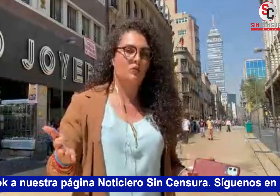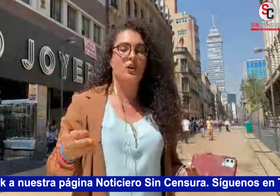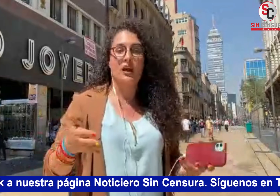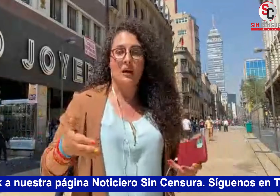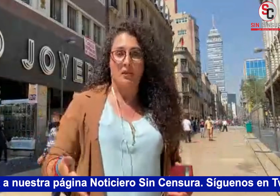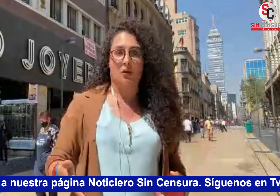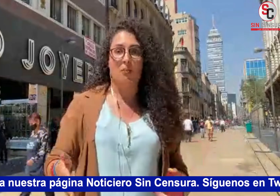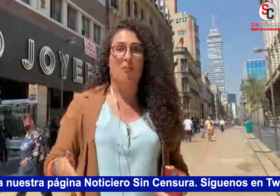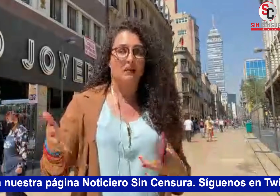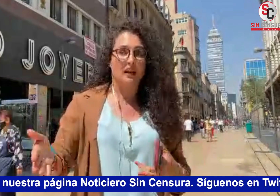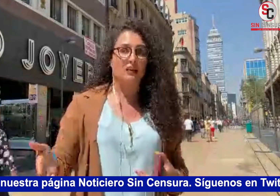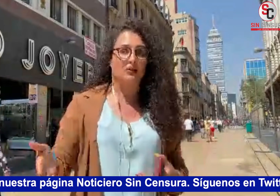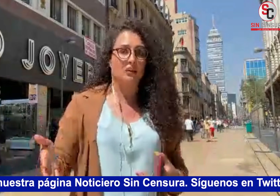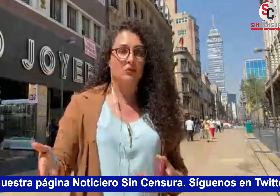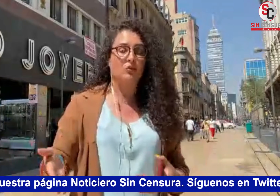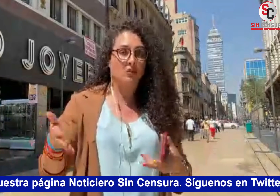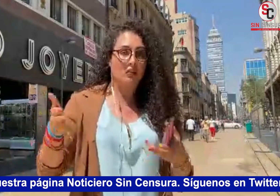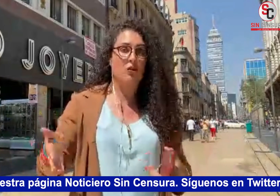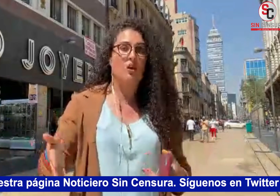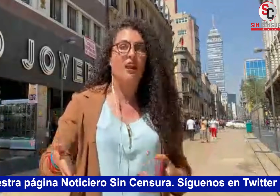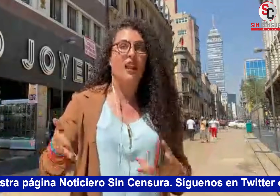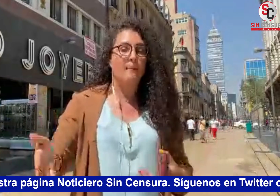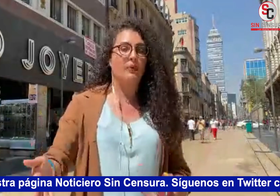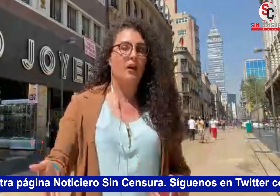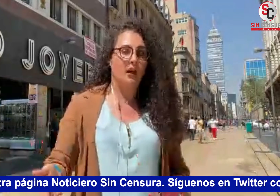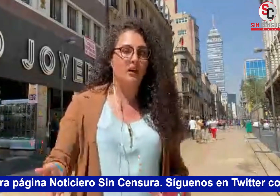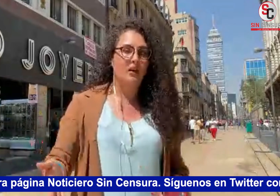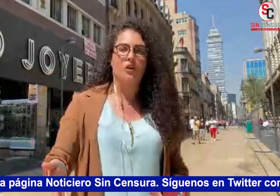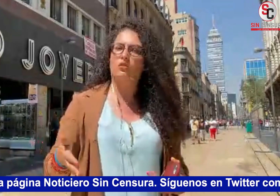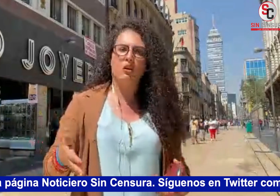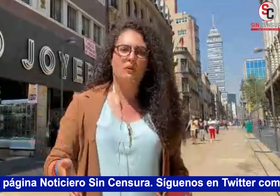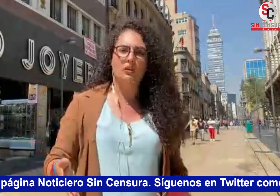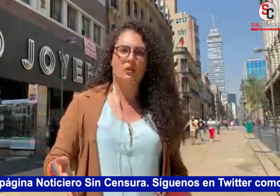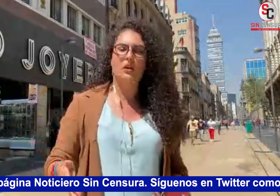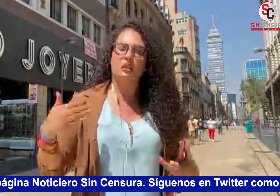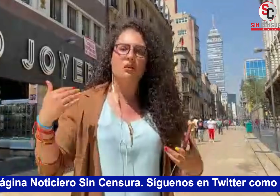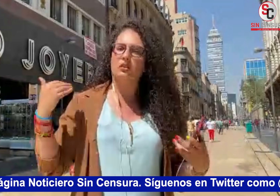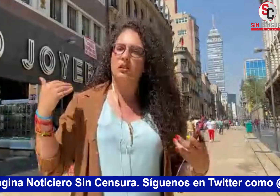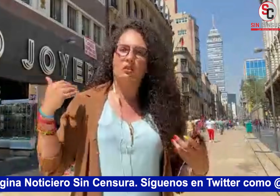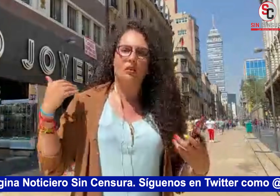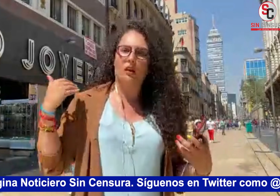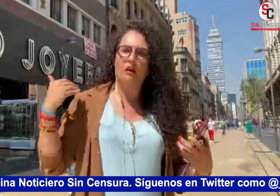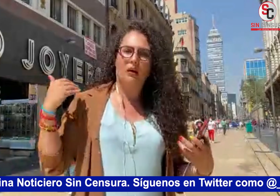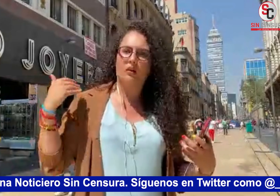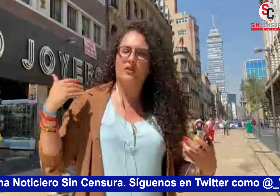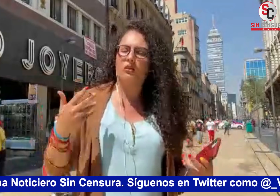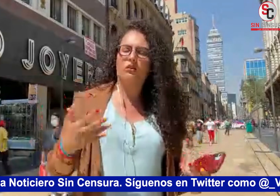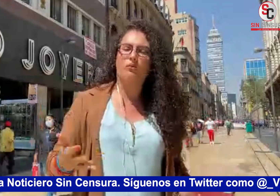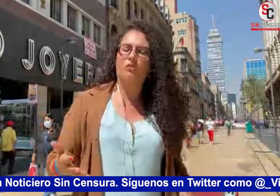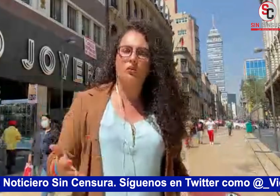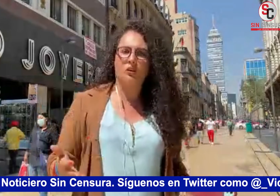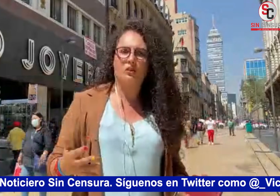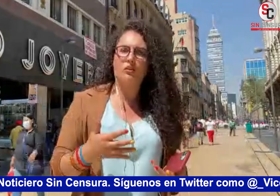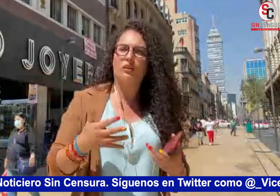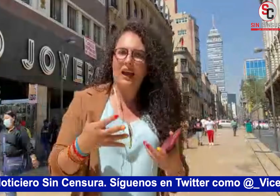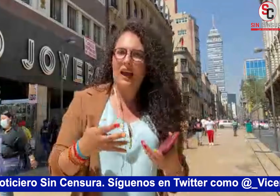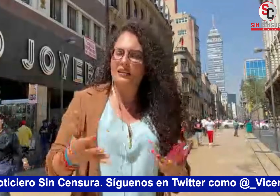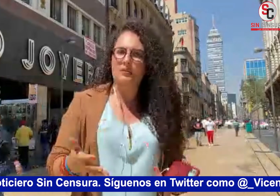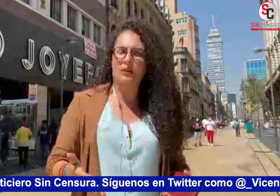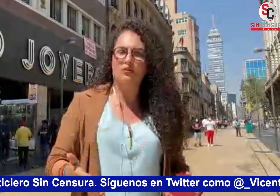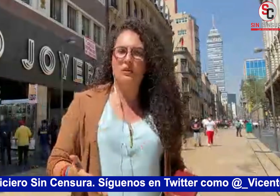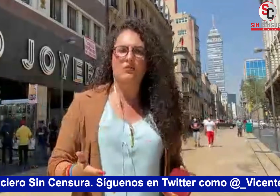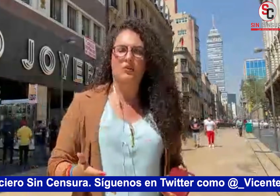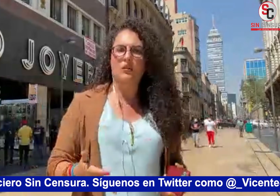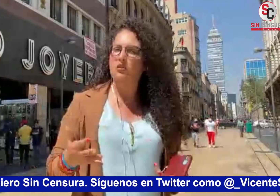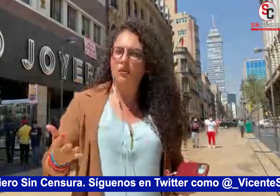Roberta Jacobson, a México para hablar de estos asuntos que son la prioridad, no solamente hoy, sino lo han sido dentro de muchos años, lo han sido